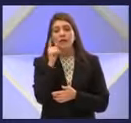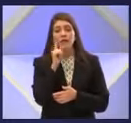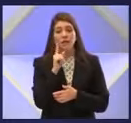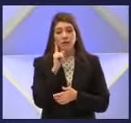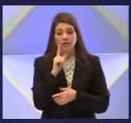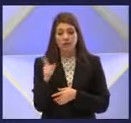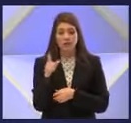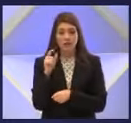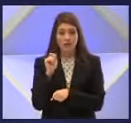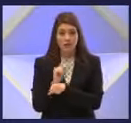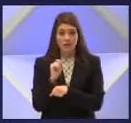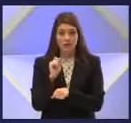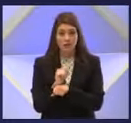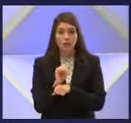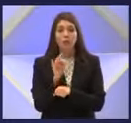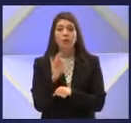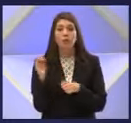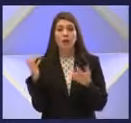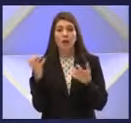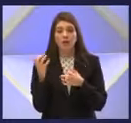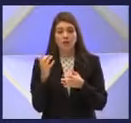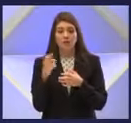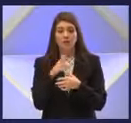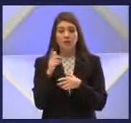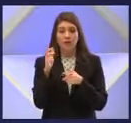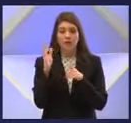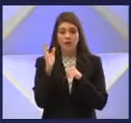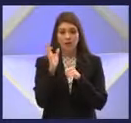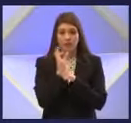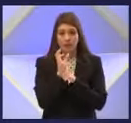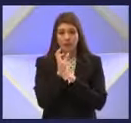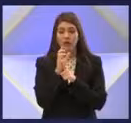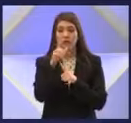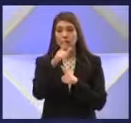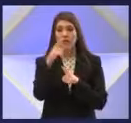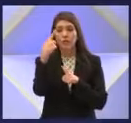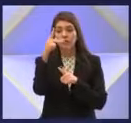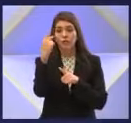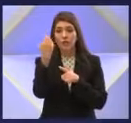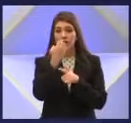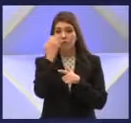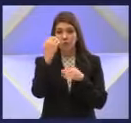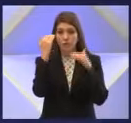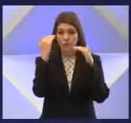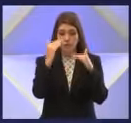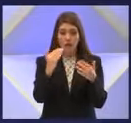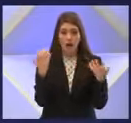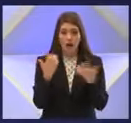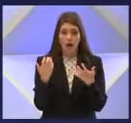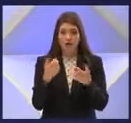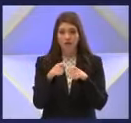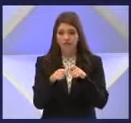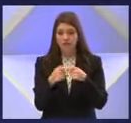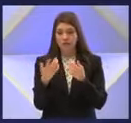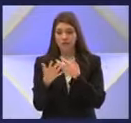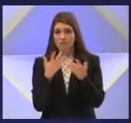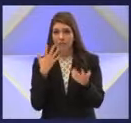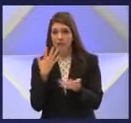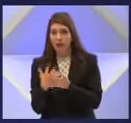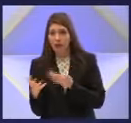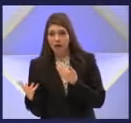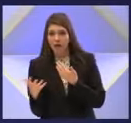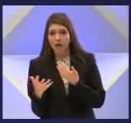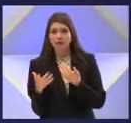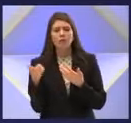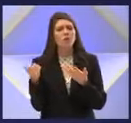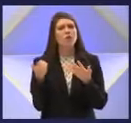secundaria puede instalar la antena de esta compañía en el techo de su escuela a mano sin unas pinzas sin desarmador hay lugares que fuimos que